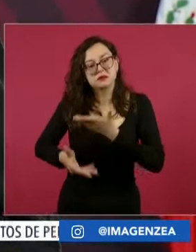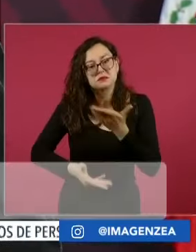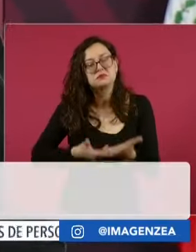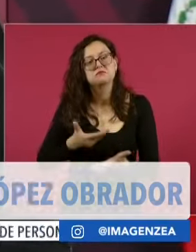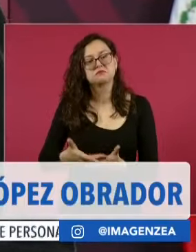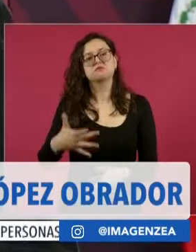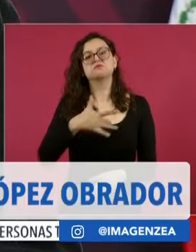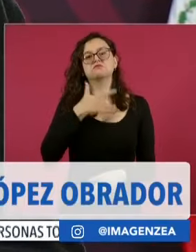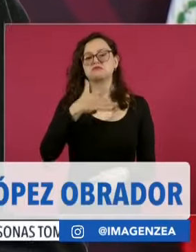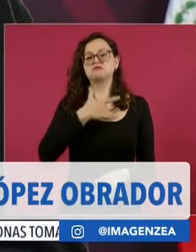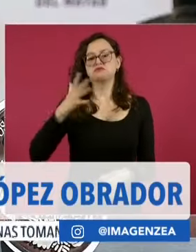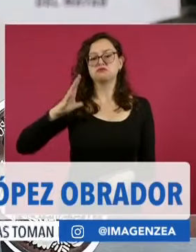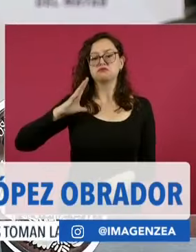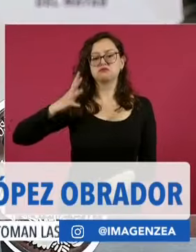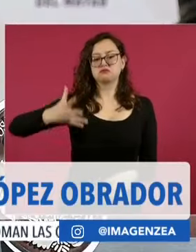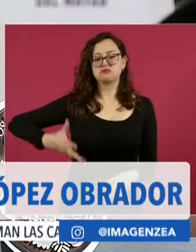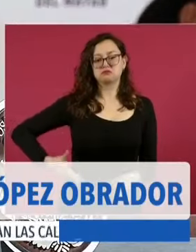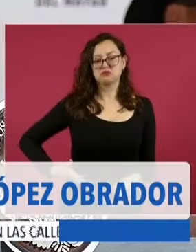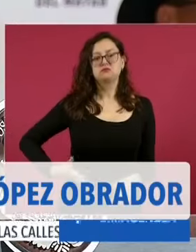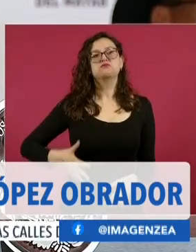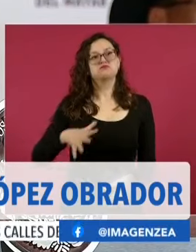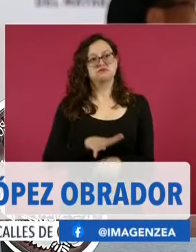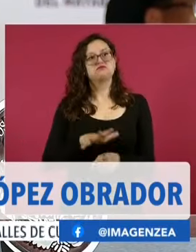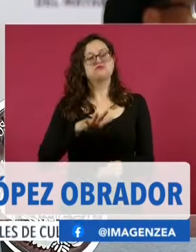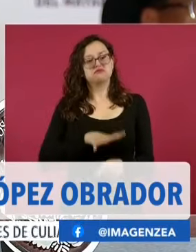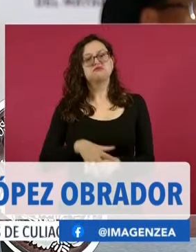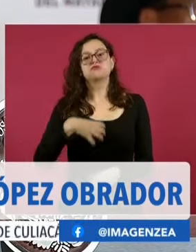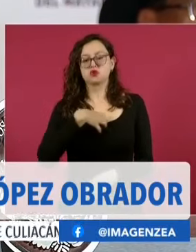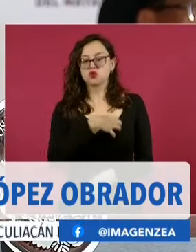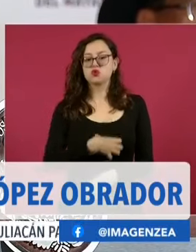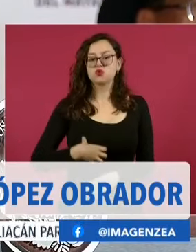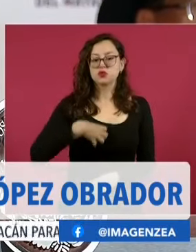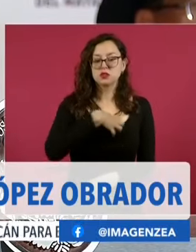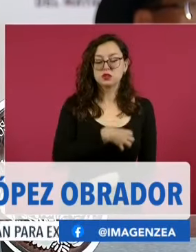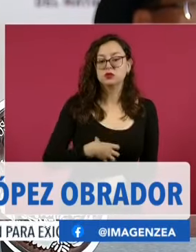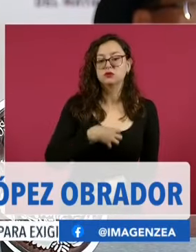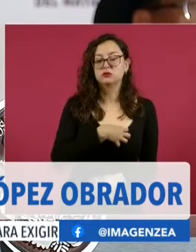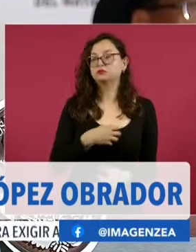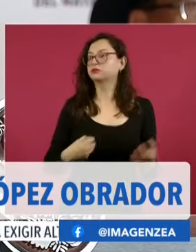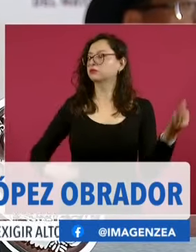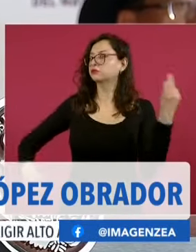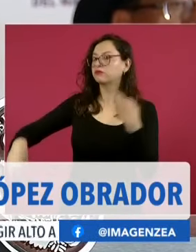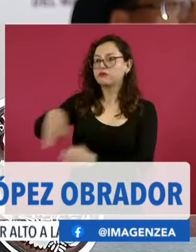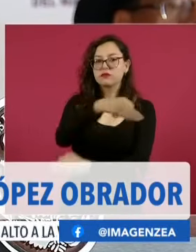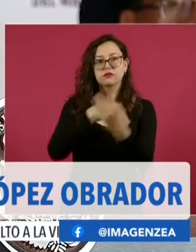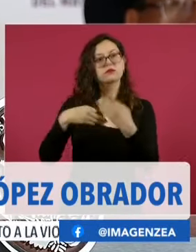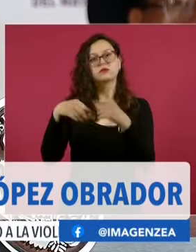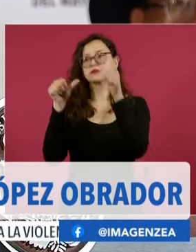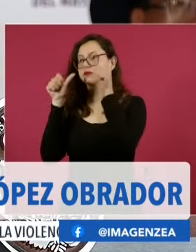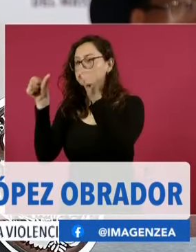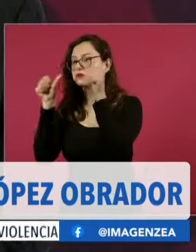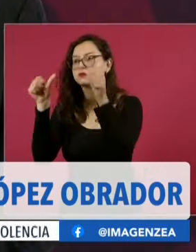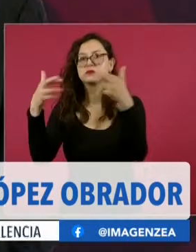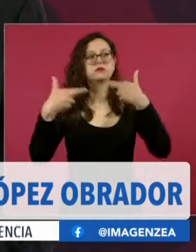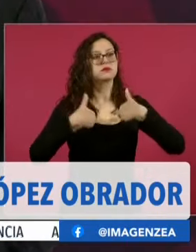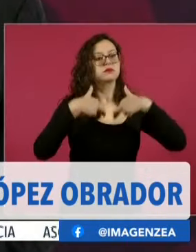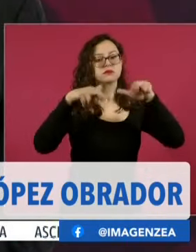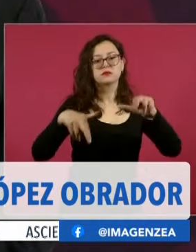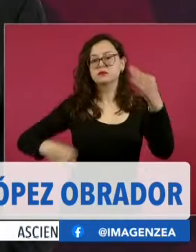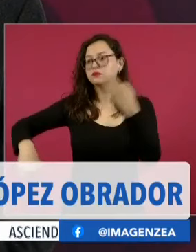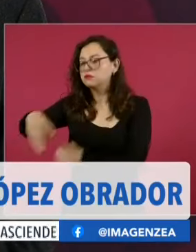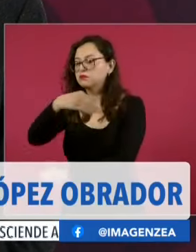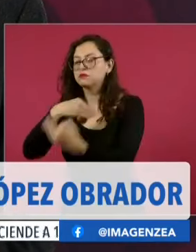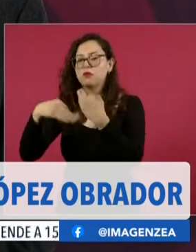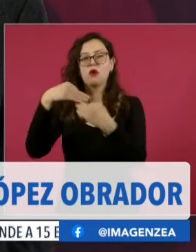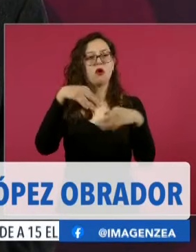muy contento de que atendimos a todos, escuchamos a todos. Respetamos a todos,